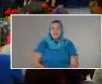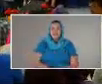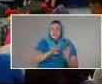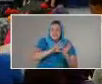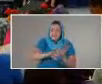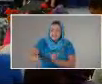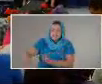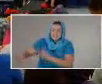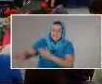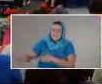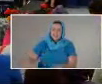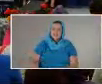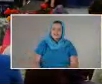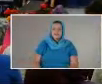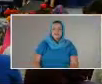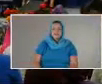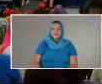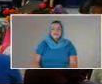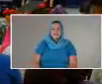Quítanos, Señor,